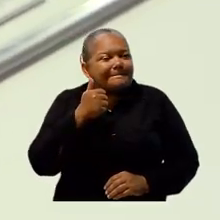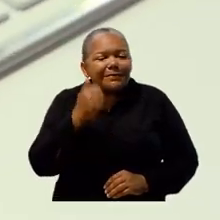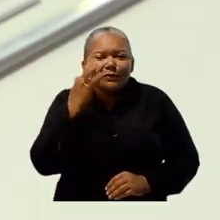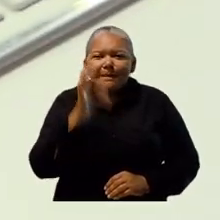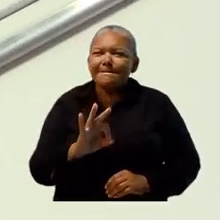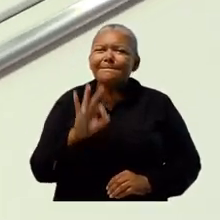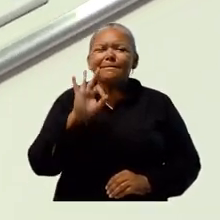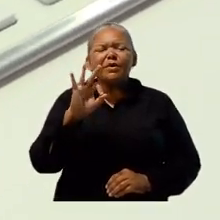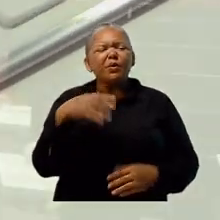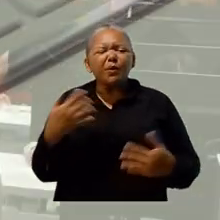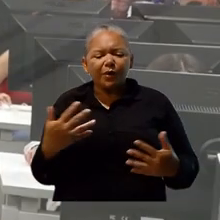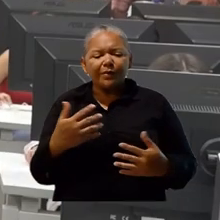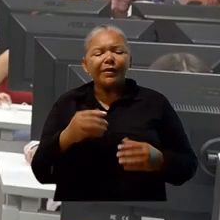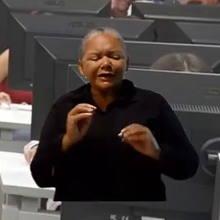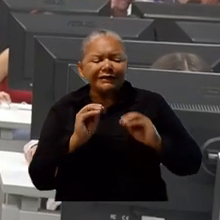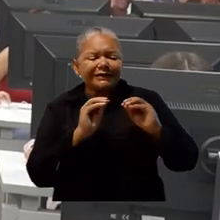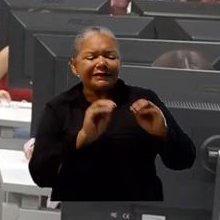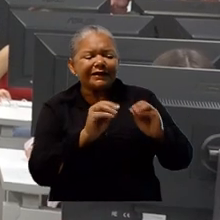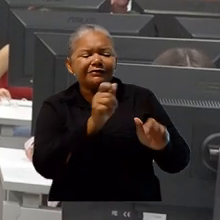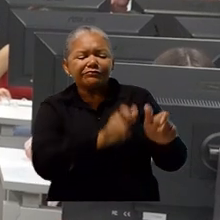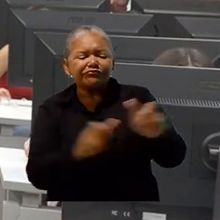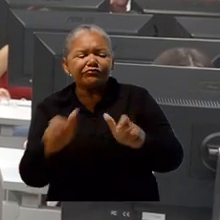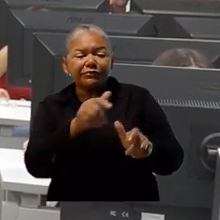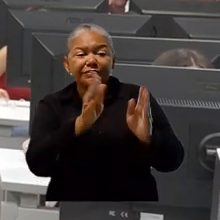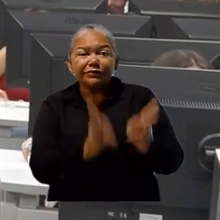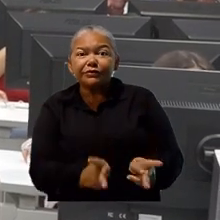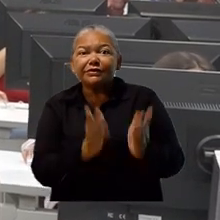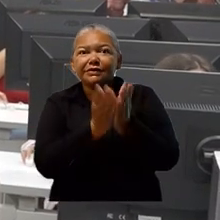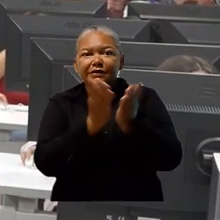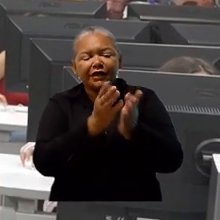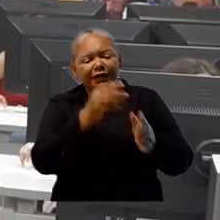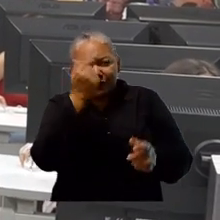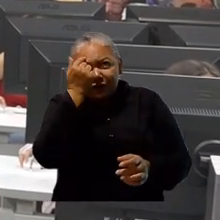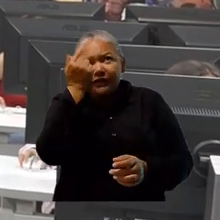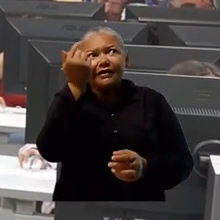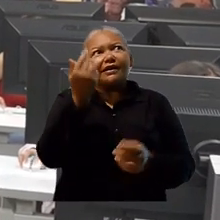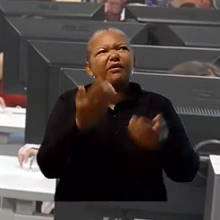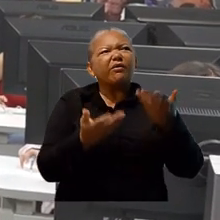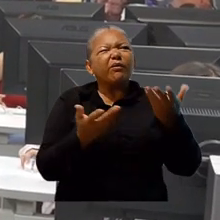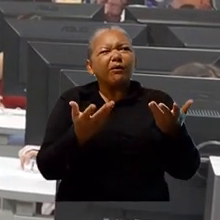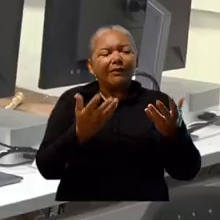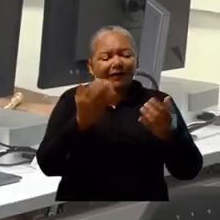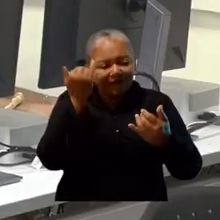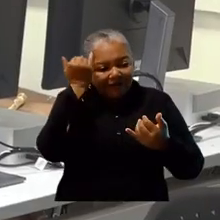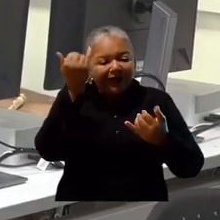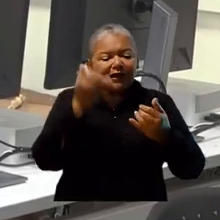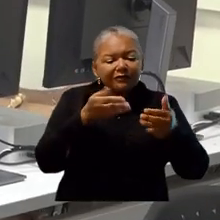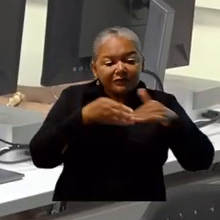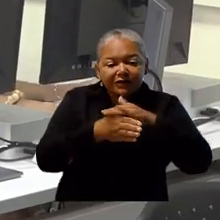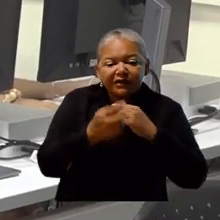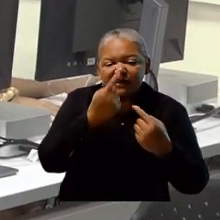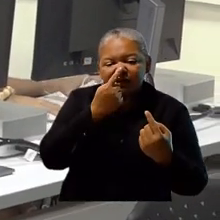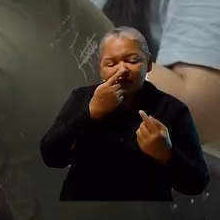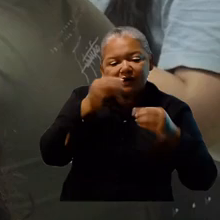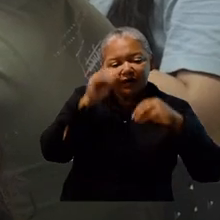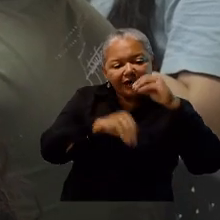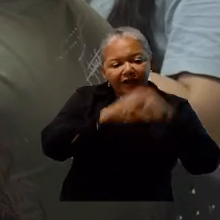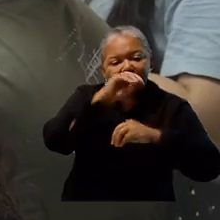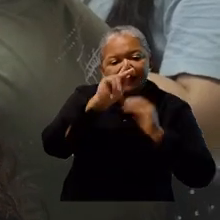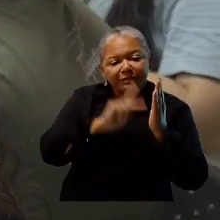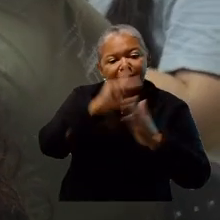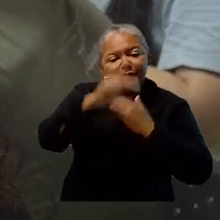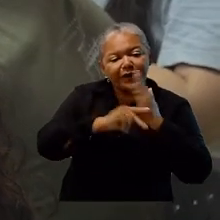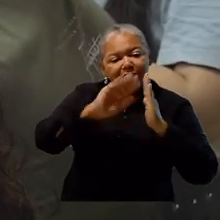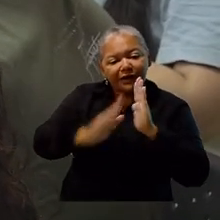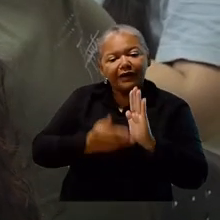pero fundamentalmente es potenciar toda la creatividad y las ideas que pueden tener los estudiantes y que se facilite así digamos esos